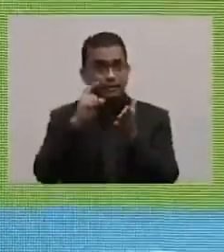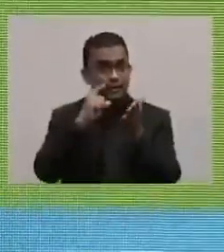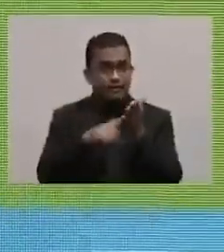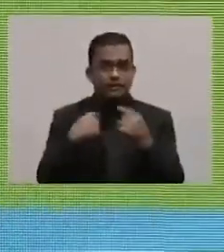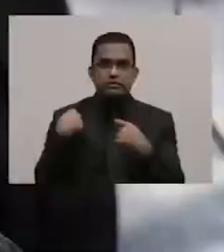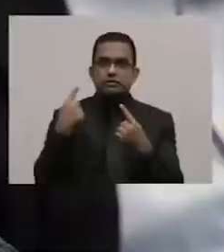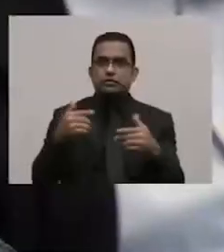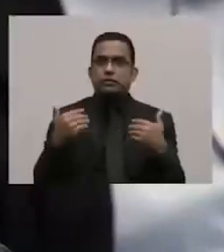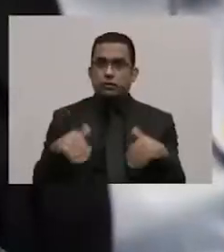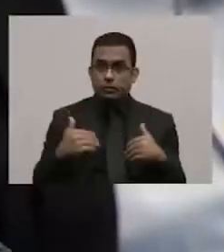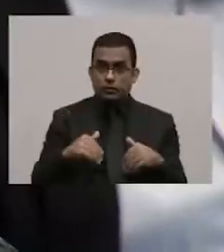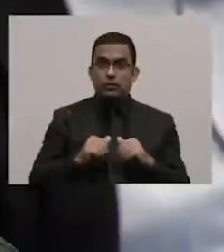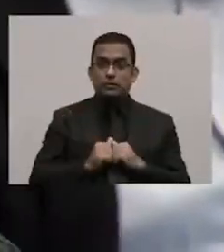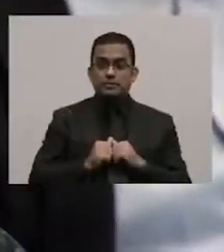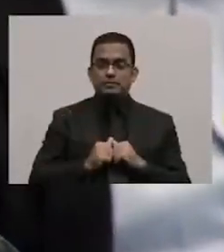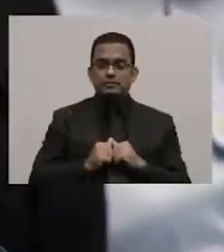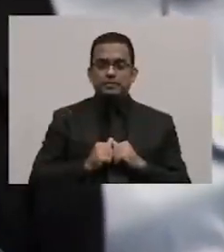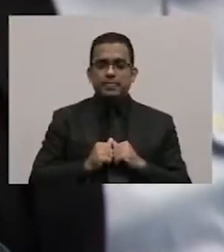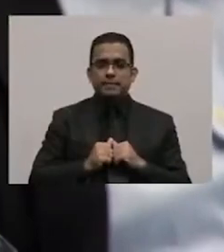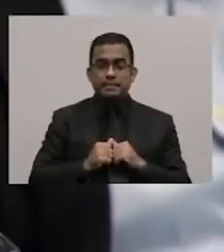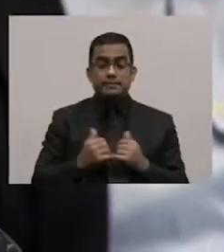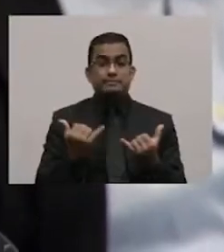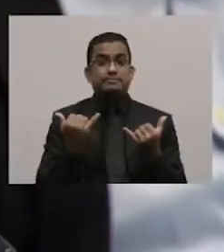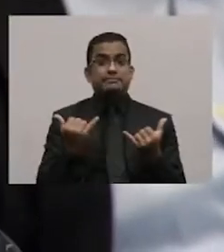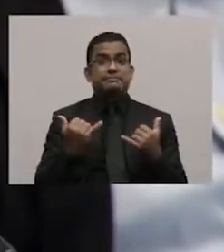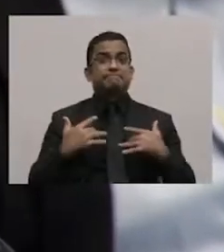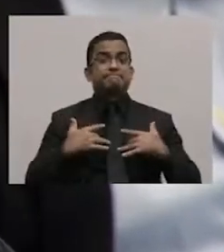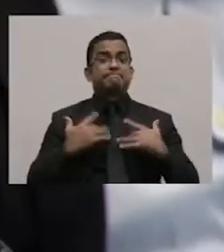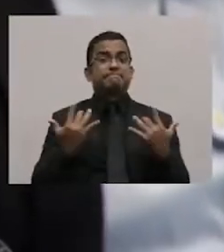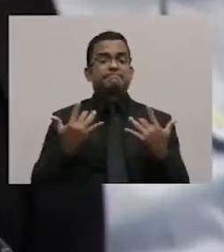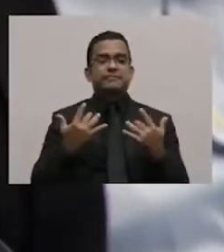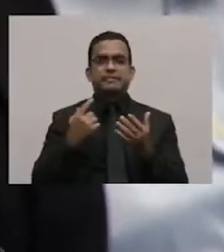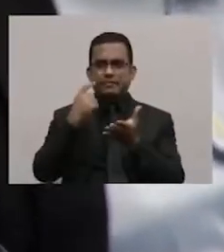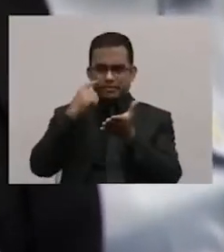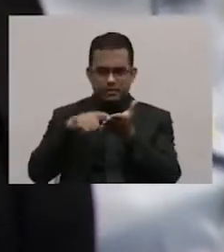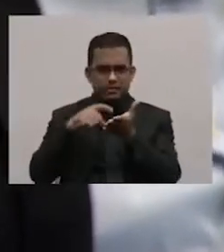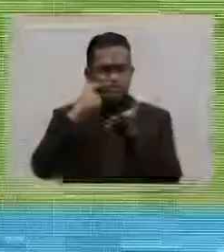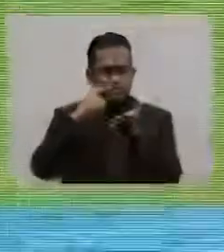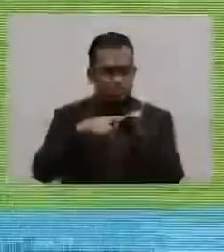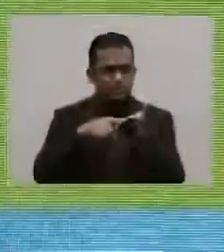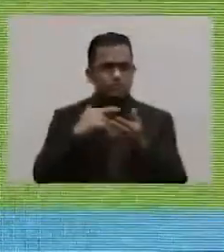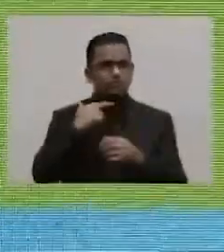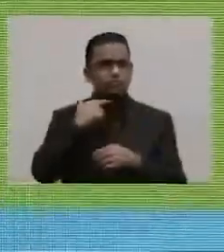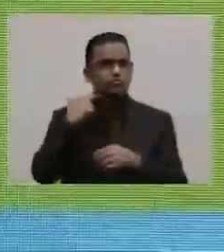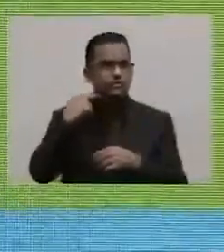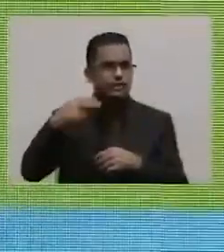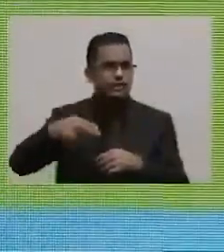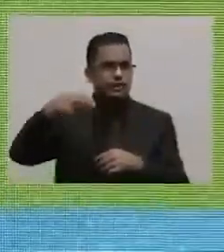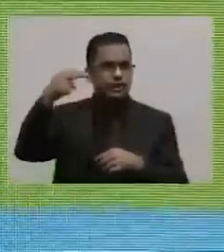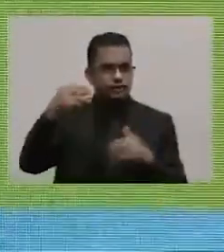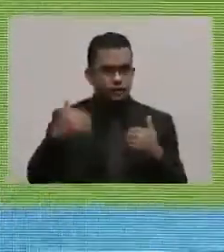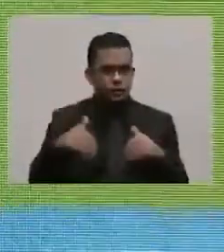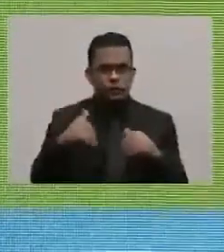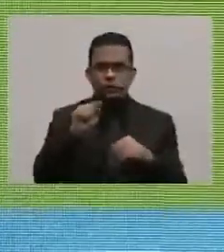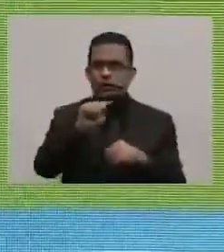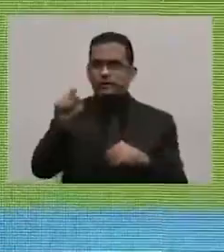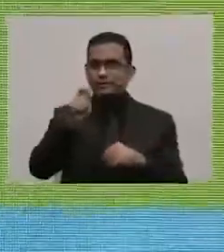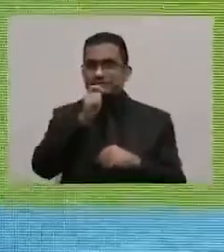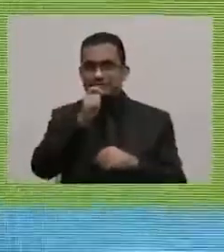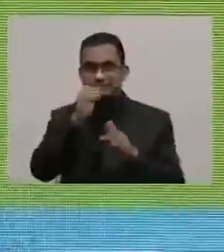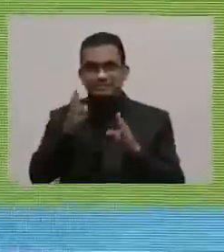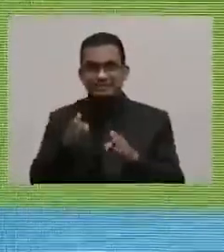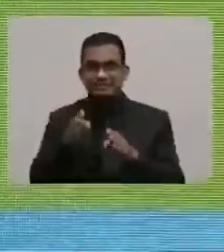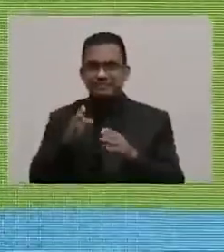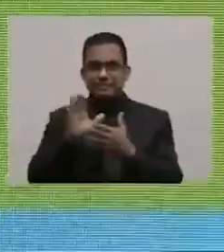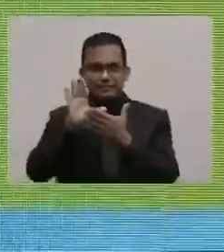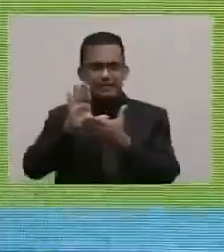proceso. En el horizonte, hoy día, las amenazas y oportunidades provienen del cambio de paradigma que